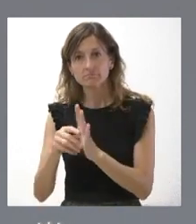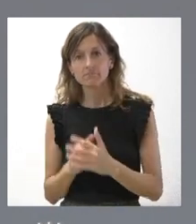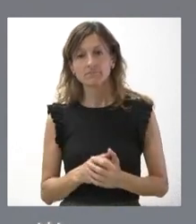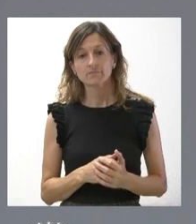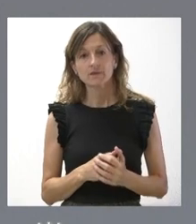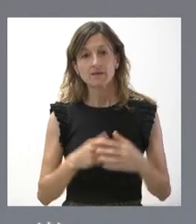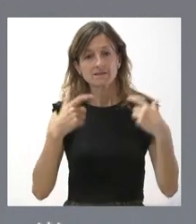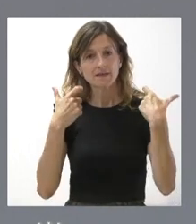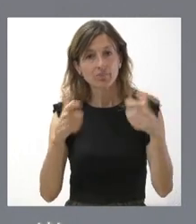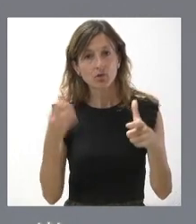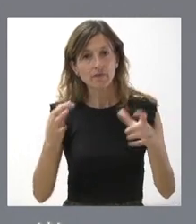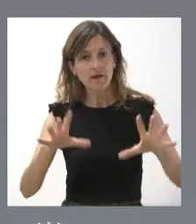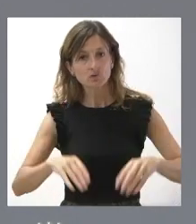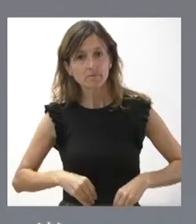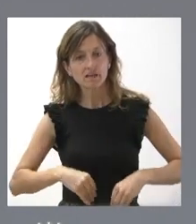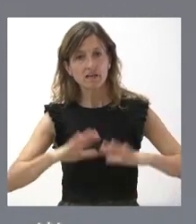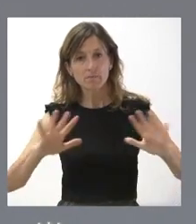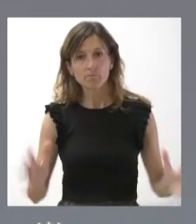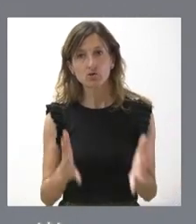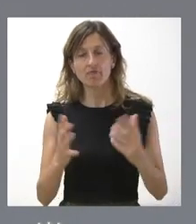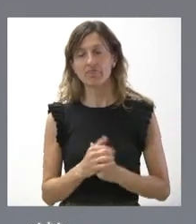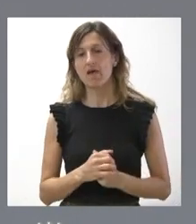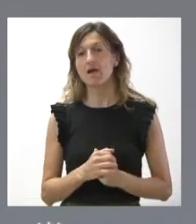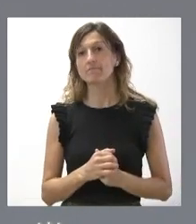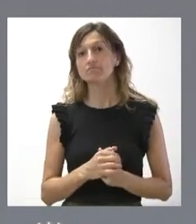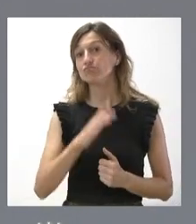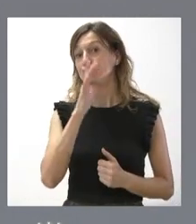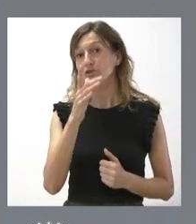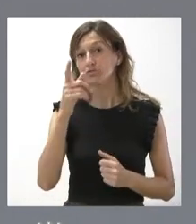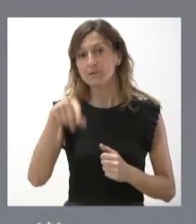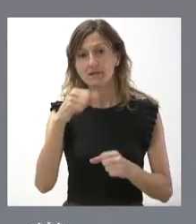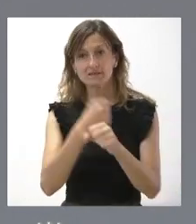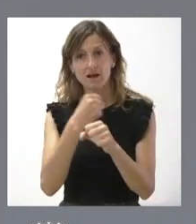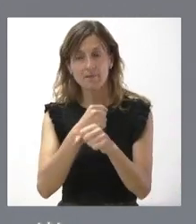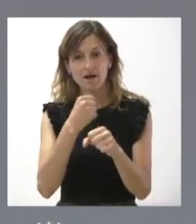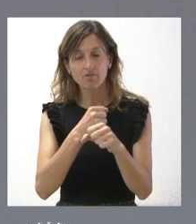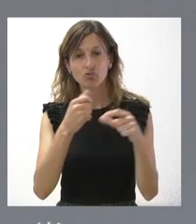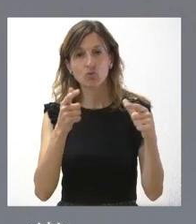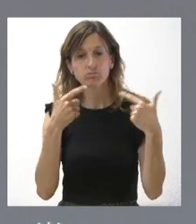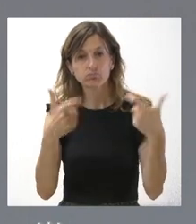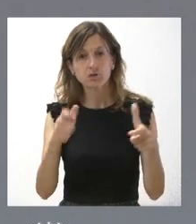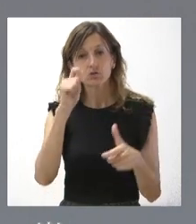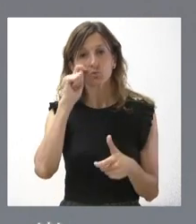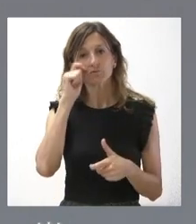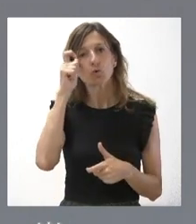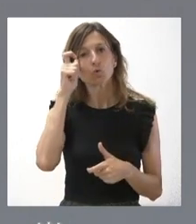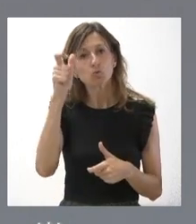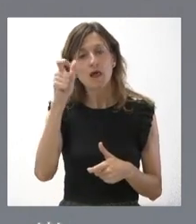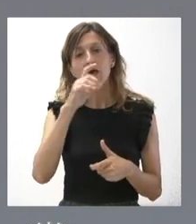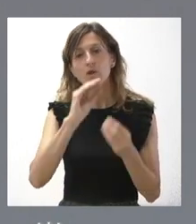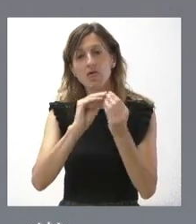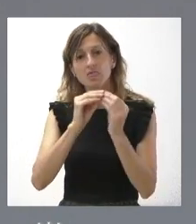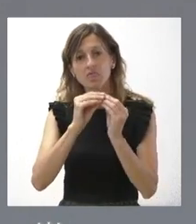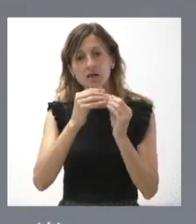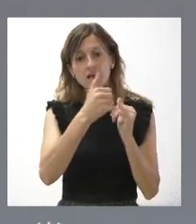hay que asumirle y hay que potenciarle. Y obviamente también estamos trabajando en el turismo rural. Ahora vamos a desarrollar